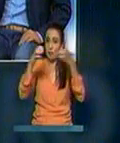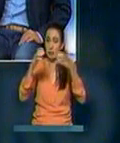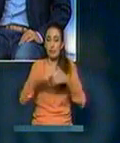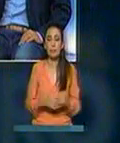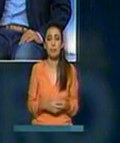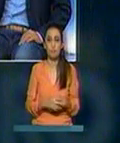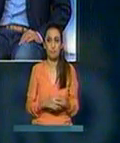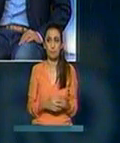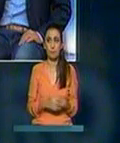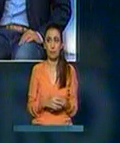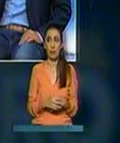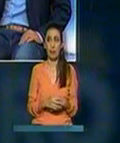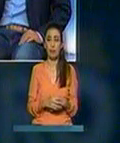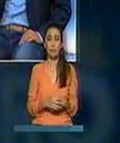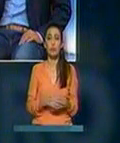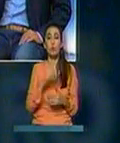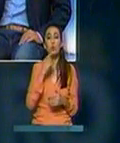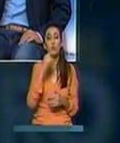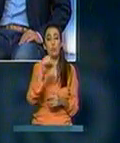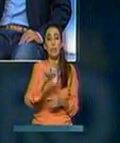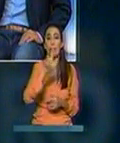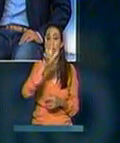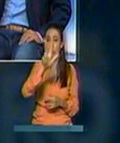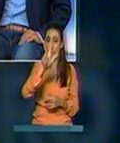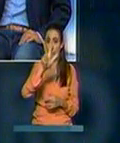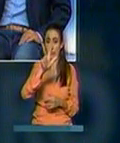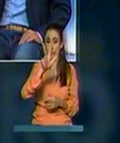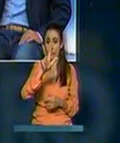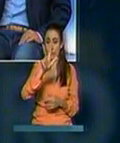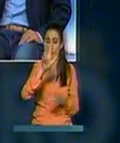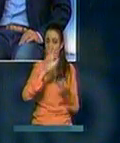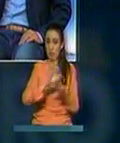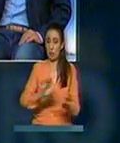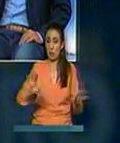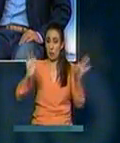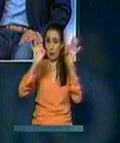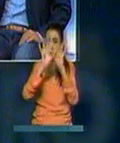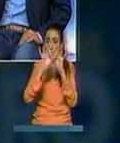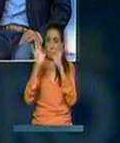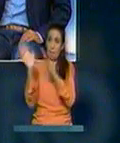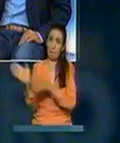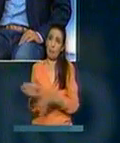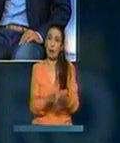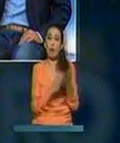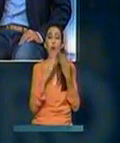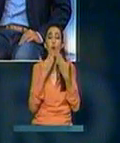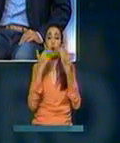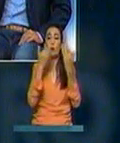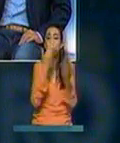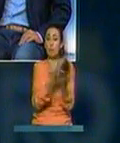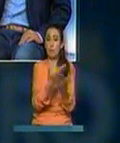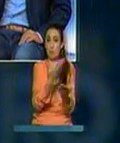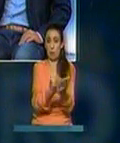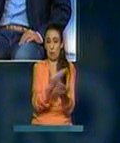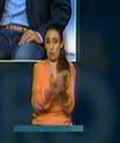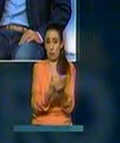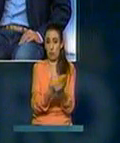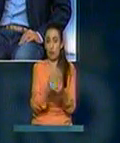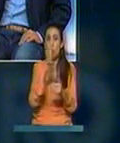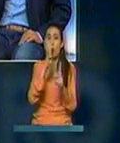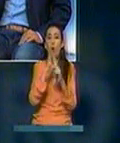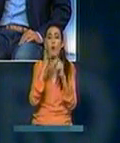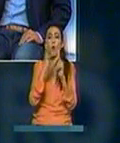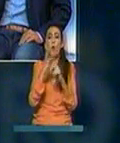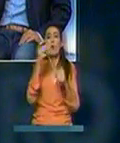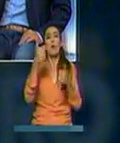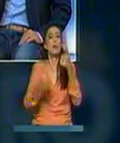empresas. Ministro, ha mencionado usted tres de los cuatro elementos primordiales que incluyen esta propuesta de crecimiento económico. ¿Cuál es ese